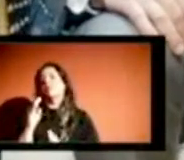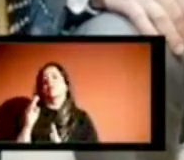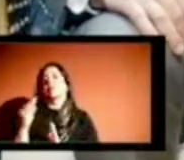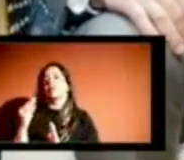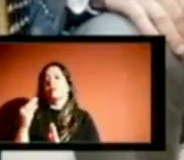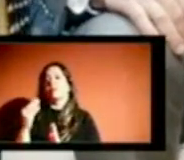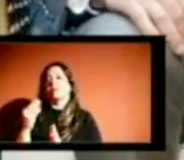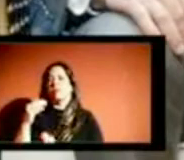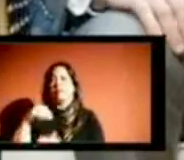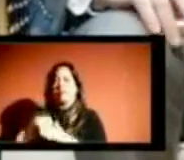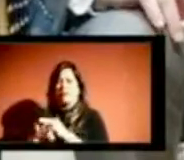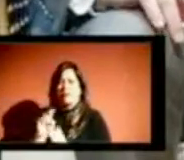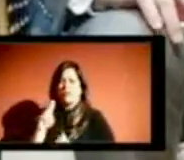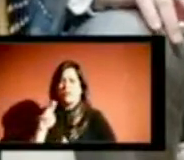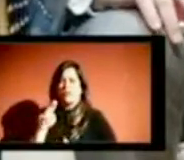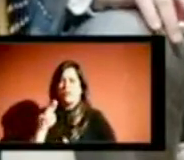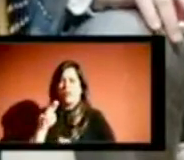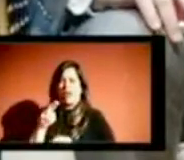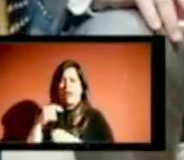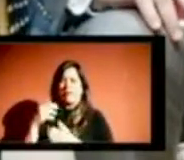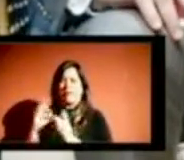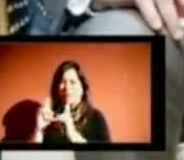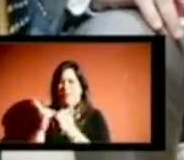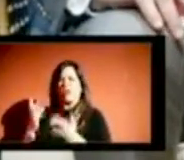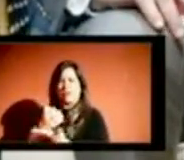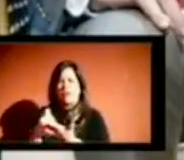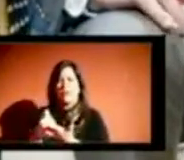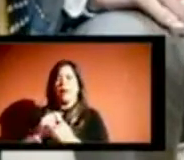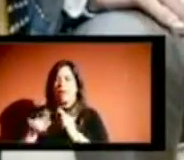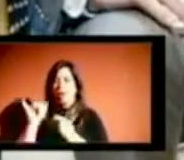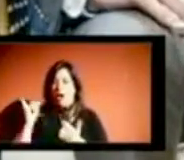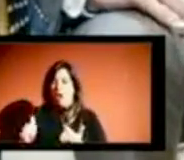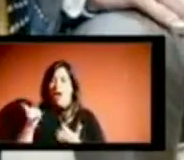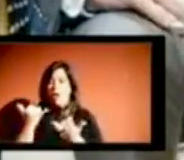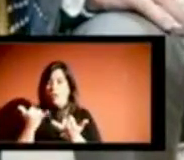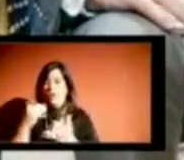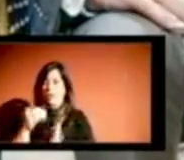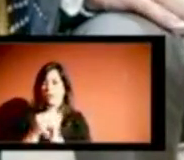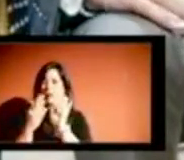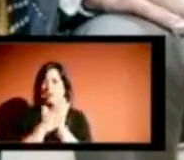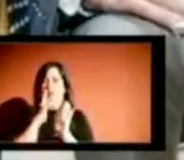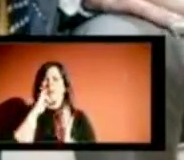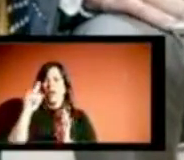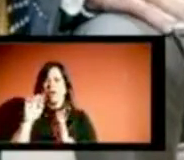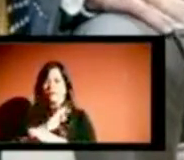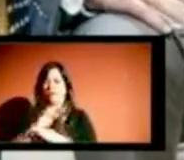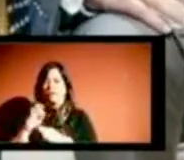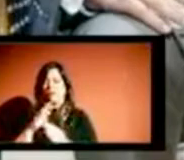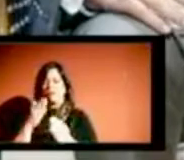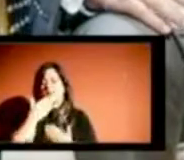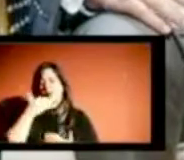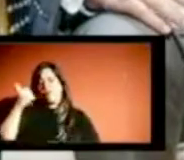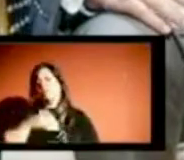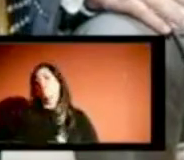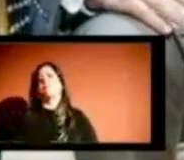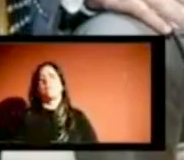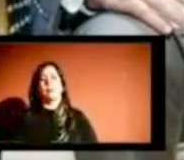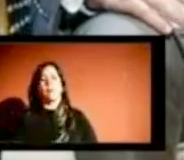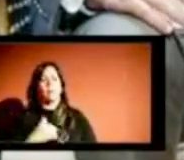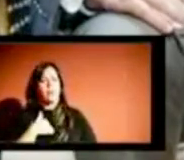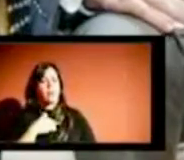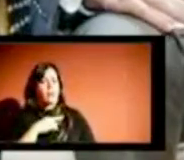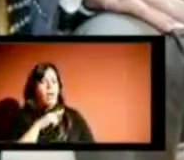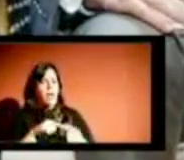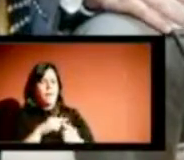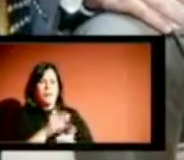introdujo cerca de un año atrás aproximadamente y ha sido una herramienta bastante efectiva. Entonces, quería preguntar al gobernador, aprovechando, ¿verdad?, que se está hablando de dinero y